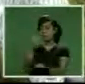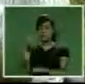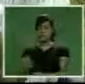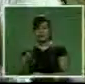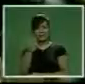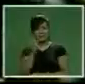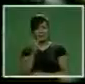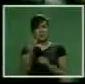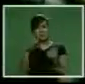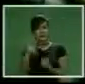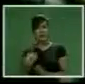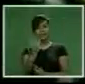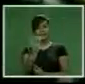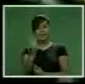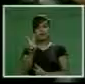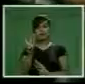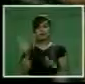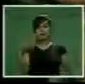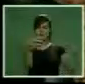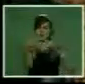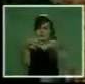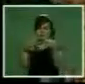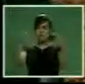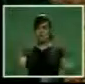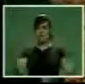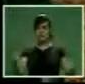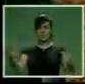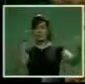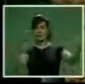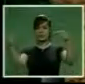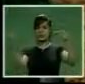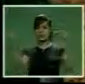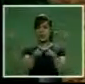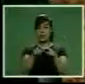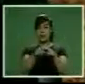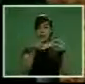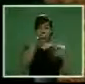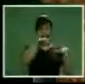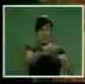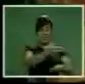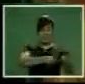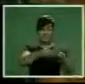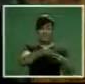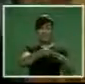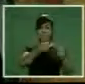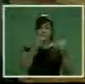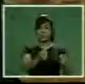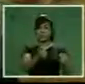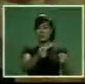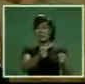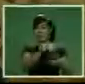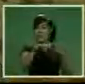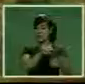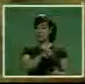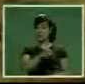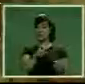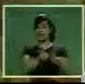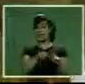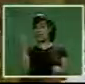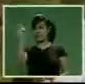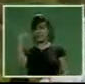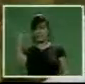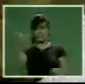que están en pugna, que es el capitalismo en crisis que tiene como epicentro Europa y las esperanzas del mundo que están en América Latina, que